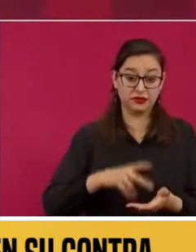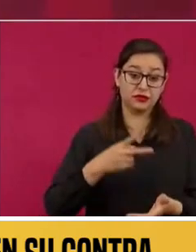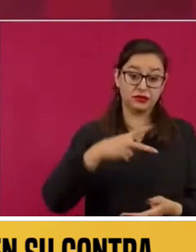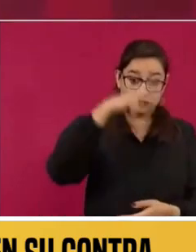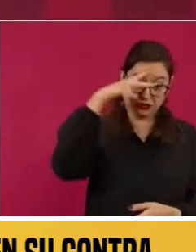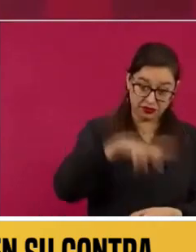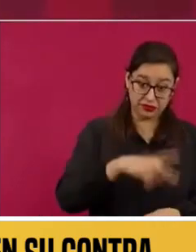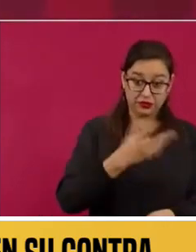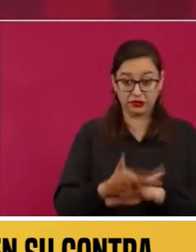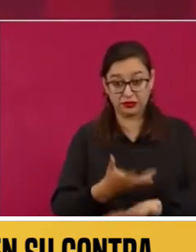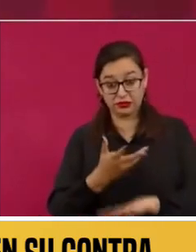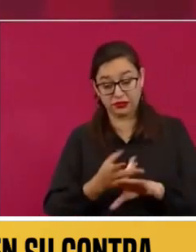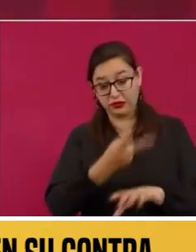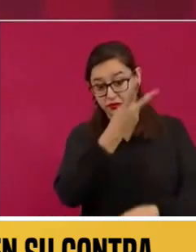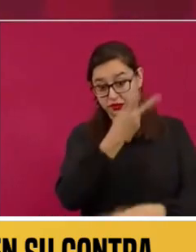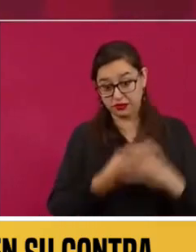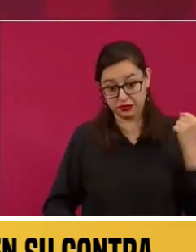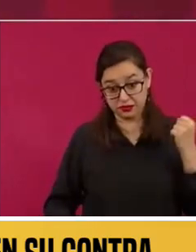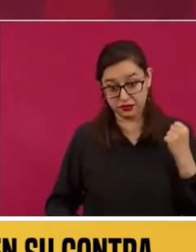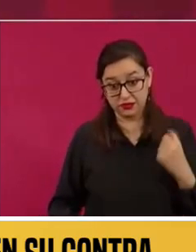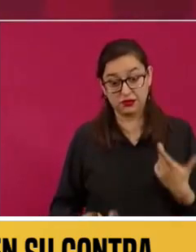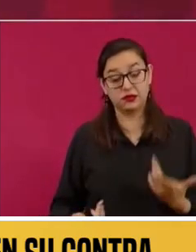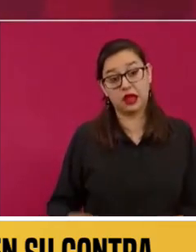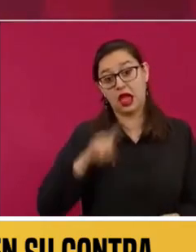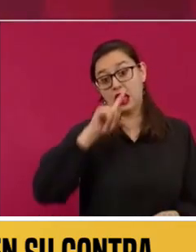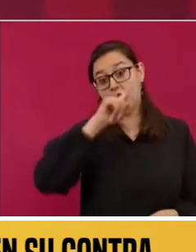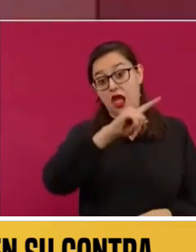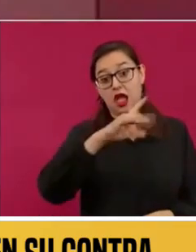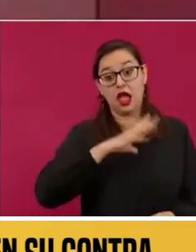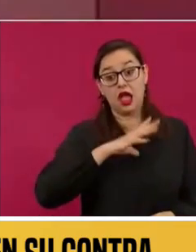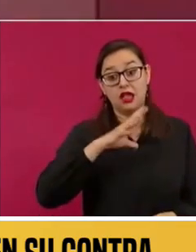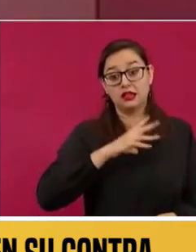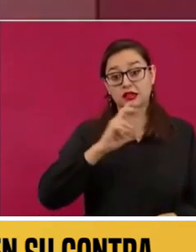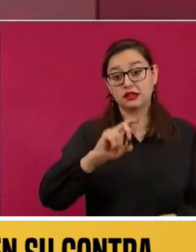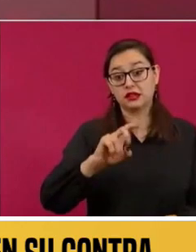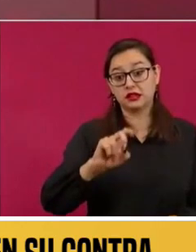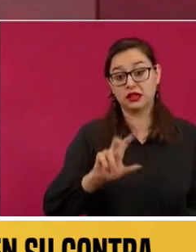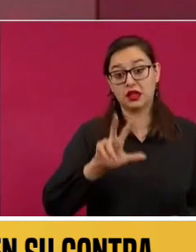hay 38 millones de mexicanos en Estados Unidos.